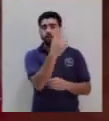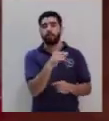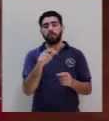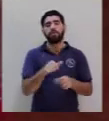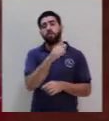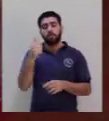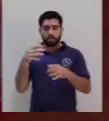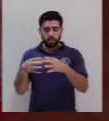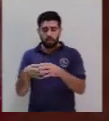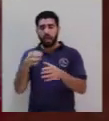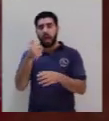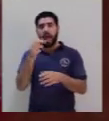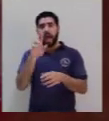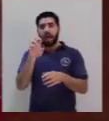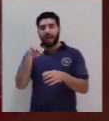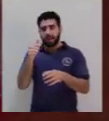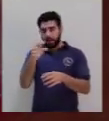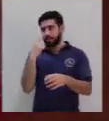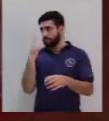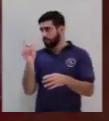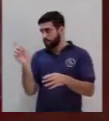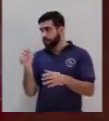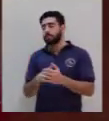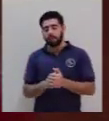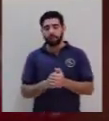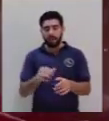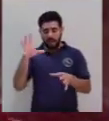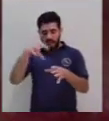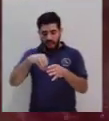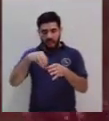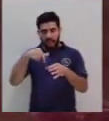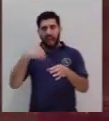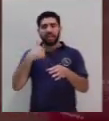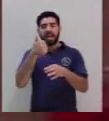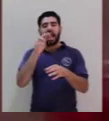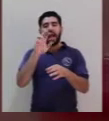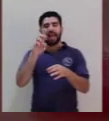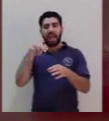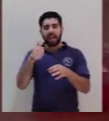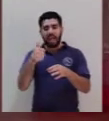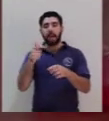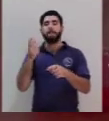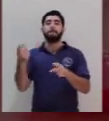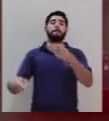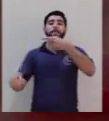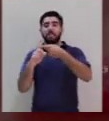ejemplo, esta ya es mezcla entre lo arenoso y lo